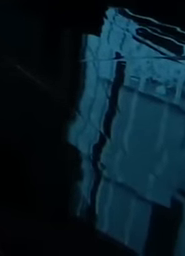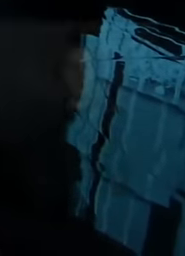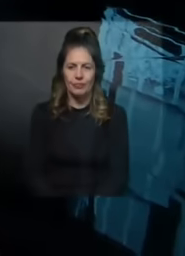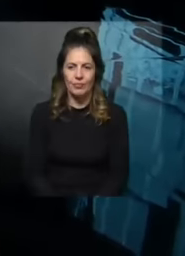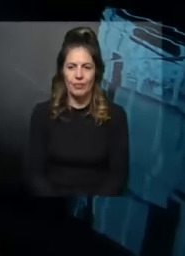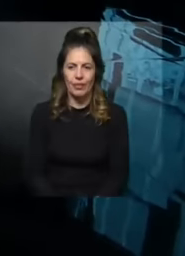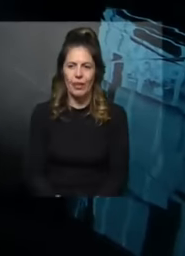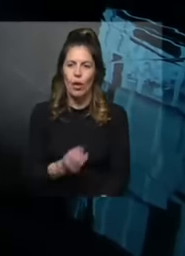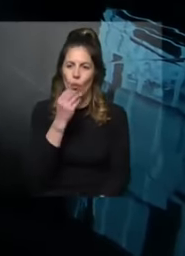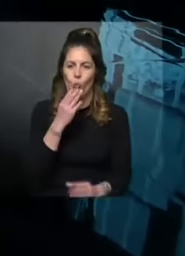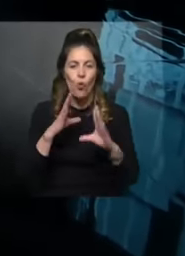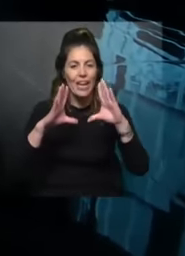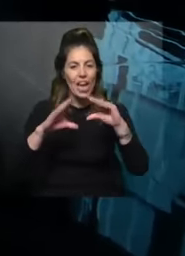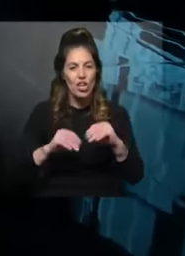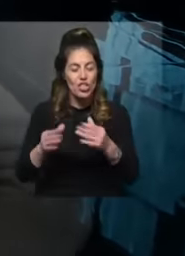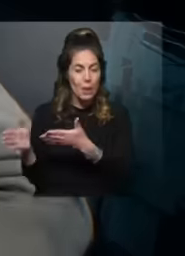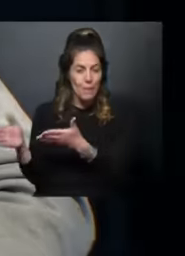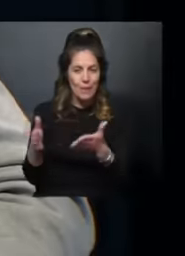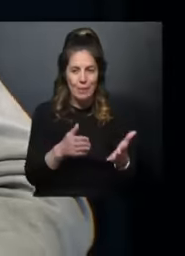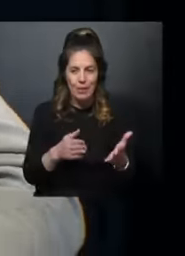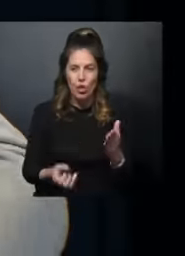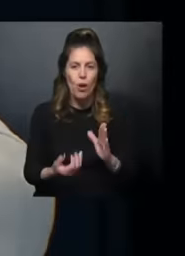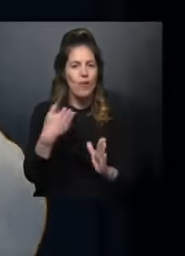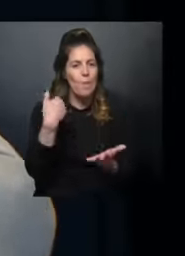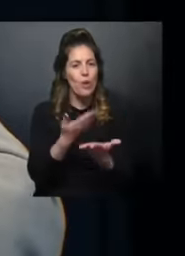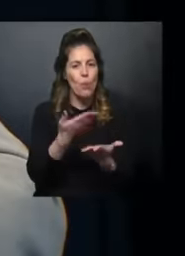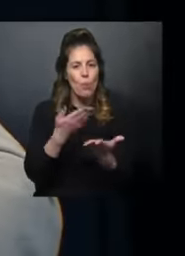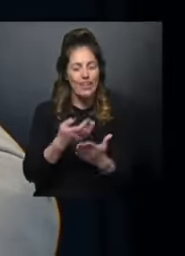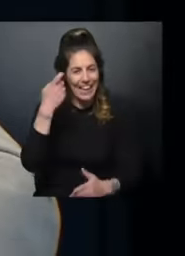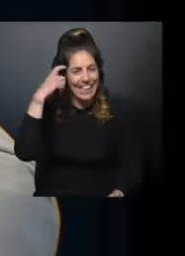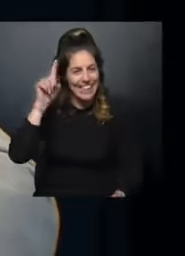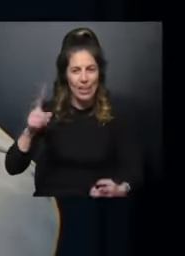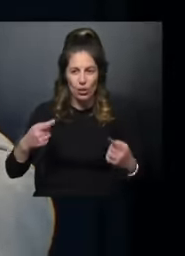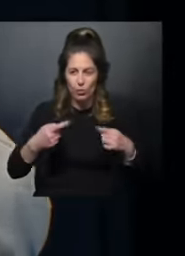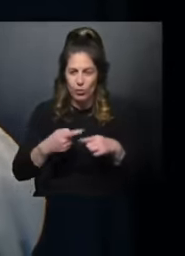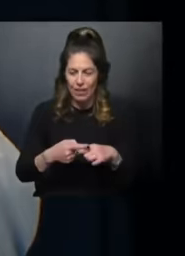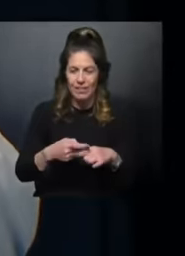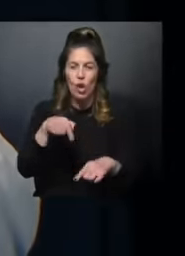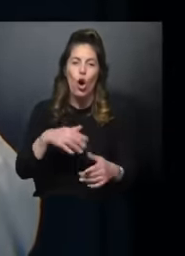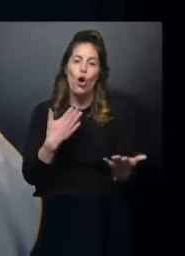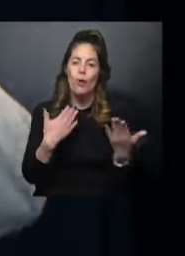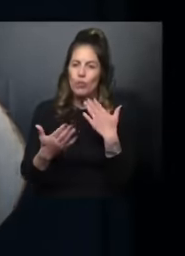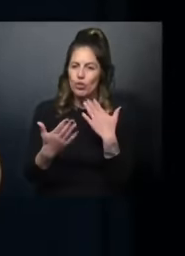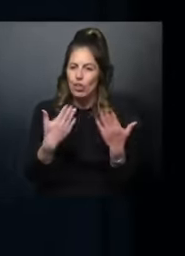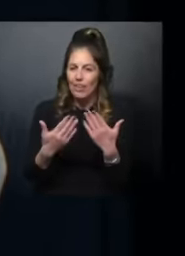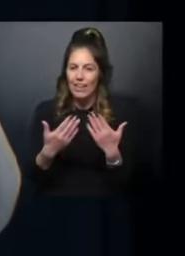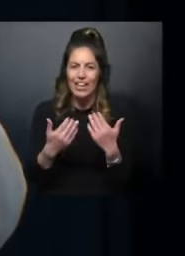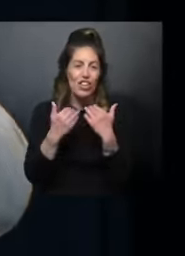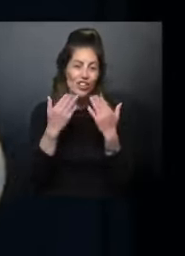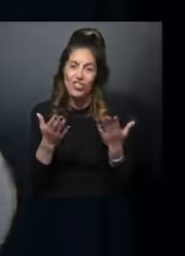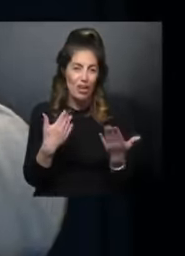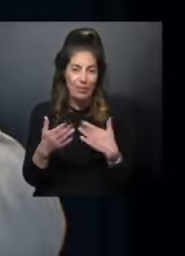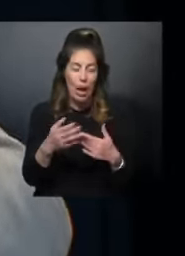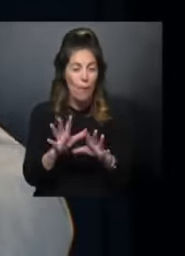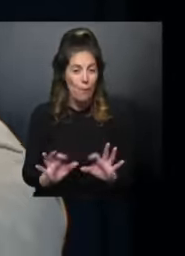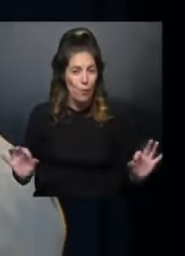Buenas noches, bienvenidos a una nueva propuesta de Ideas Cruzadas. Hoy vamos a hablar, bueno, no sé de qué vamos a hablar, pero la